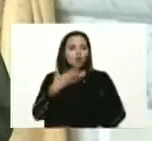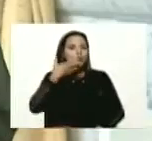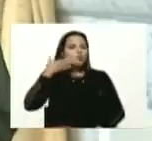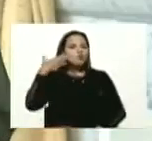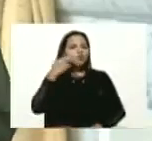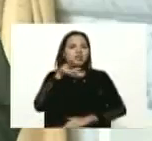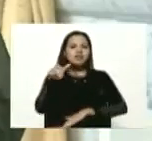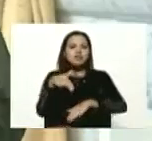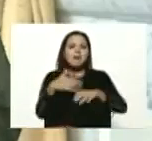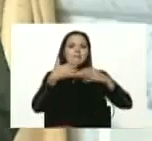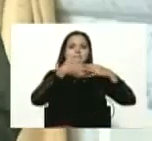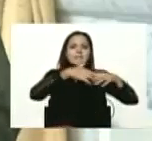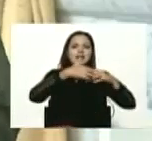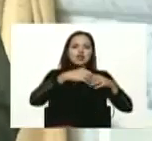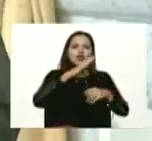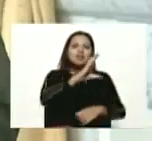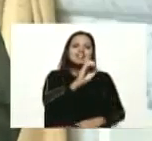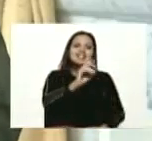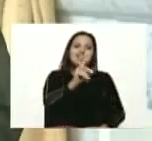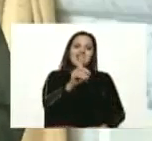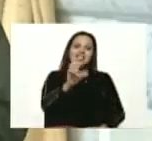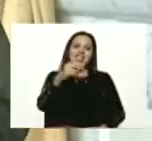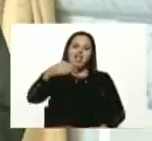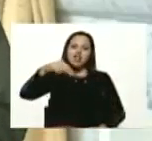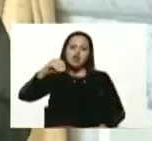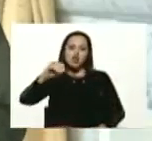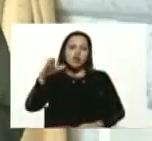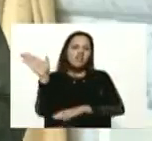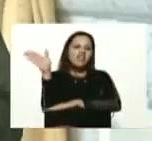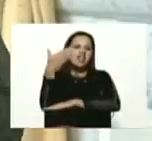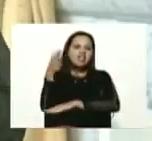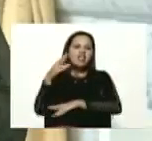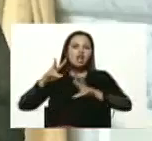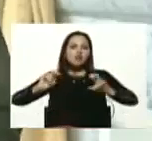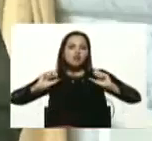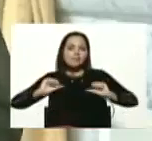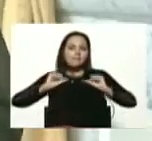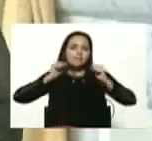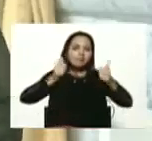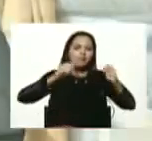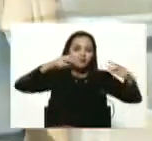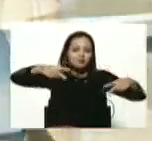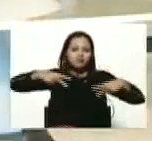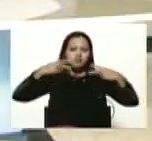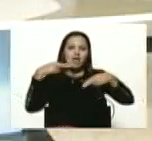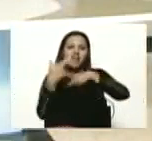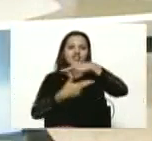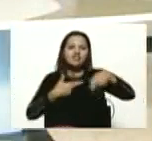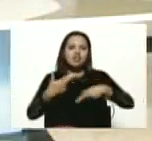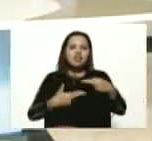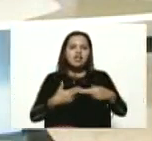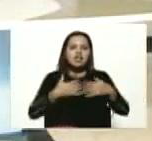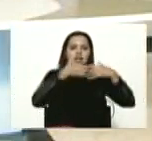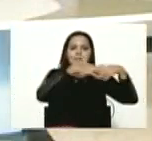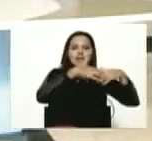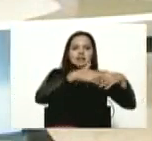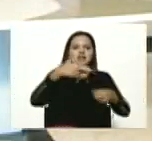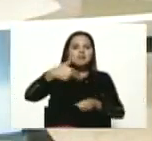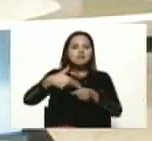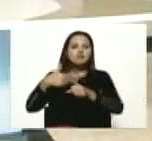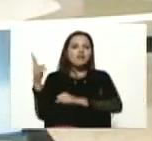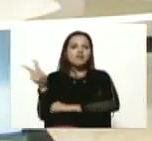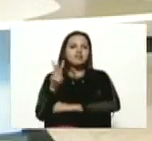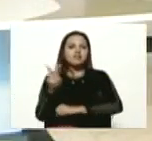nacional. Petrocedeño va a ser la bandera para el nuevo comienzo revolucionario de la industria petrolera